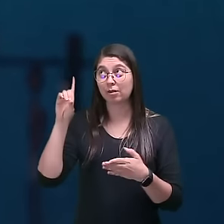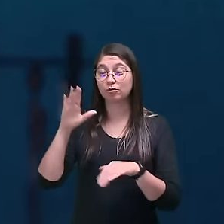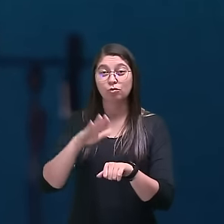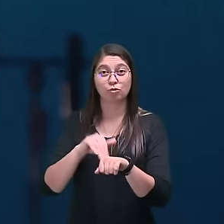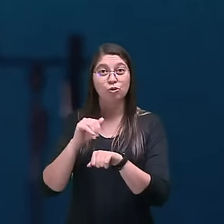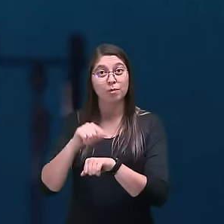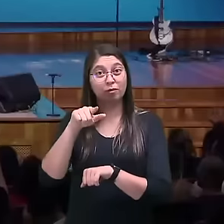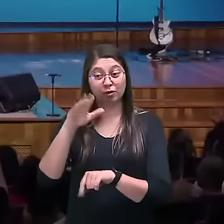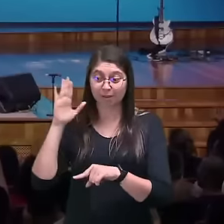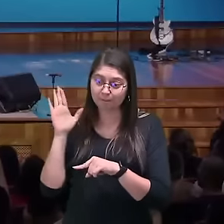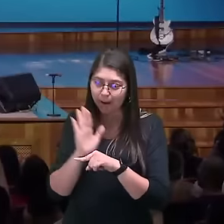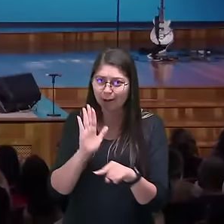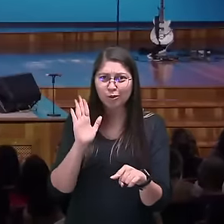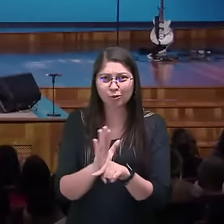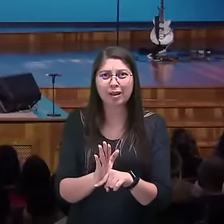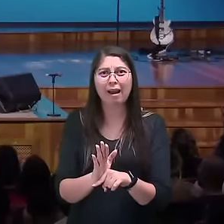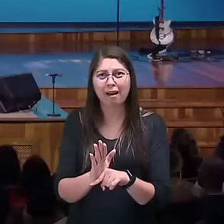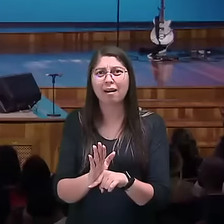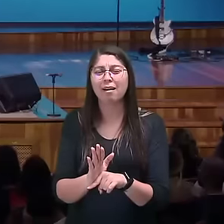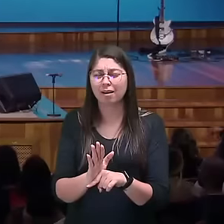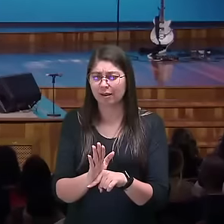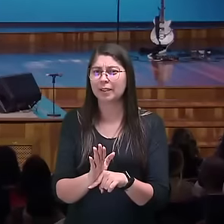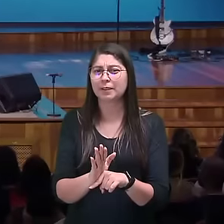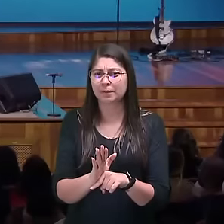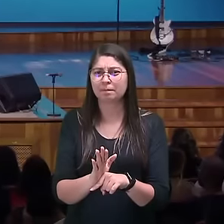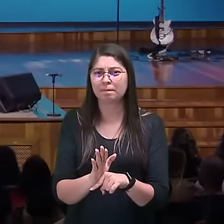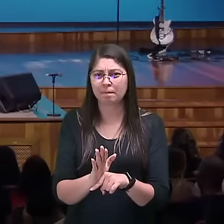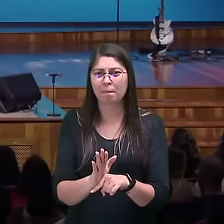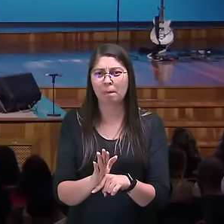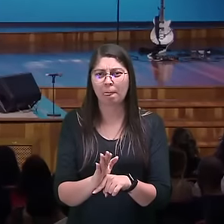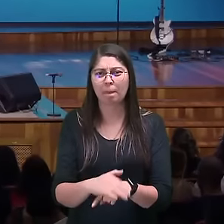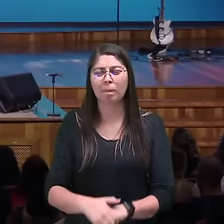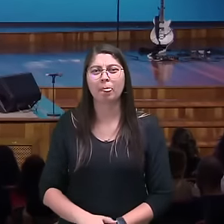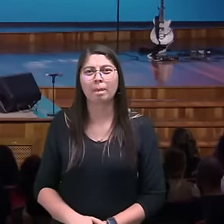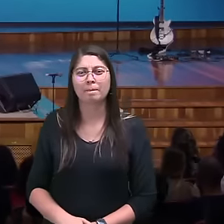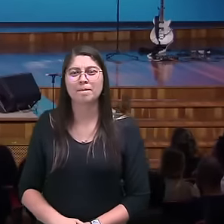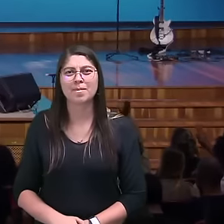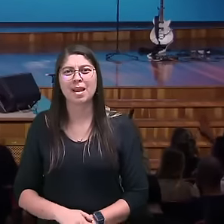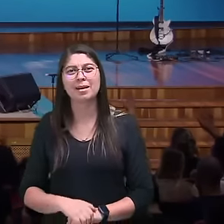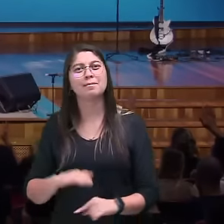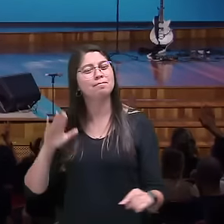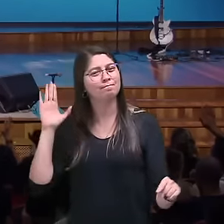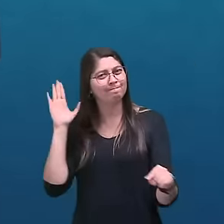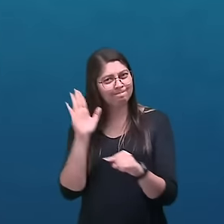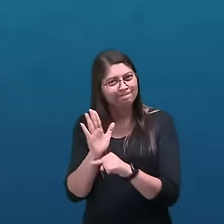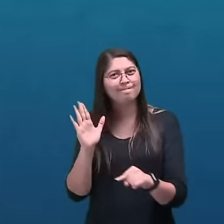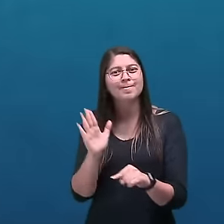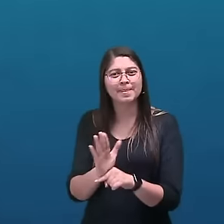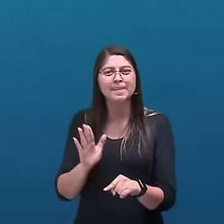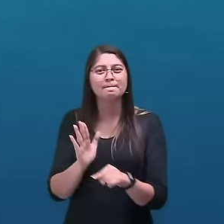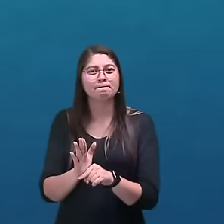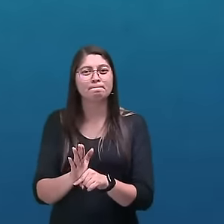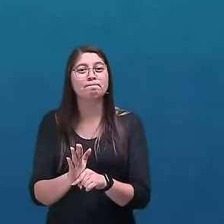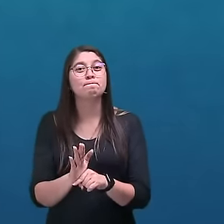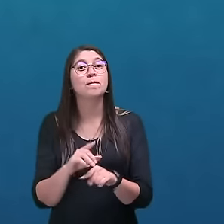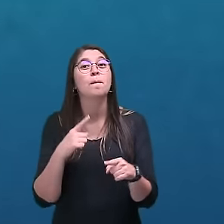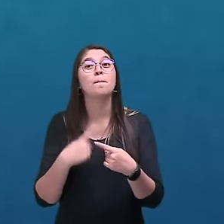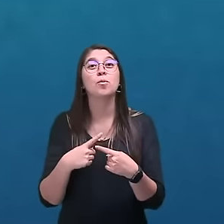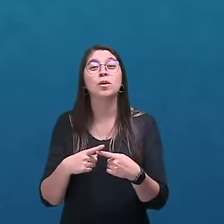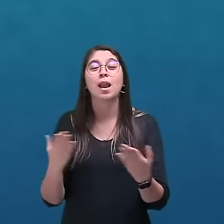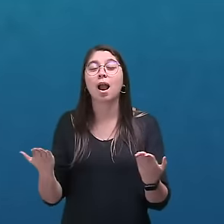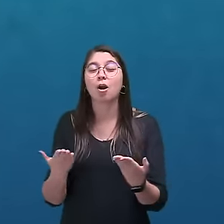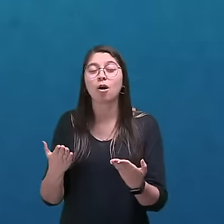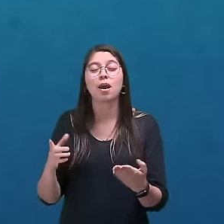tierra. Dios va a levantar una generación de parteiras de azar a nuestra tierra, porque ven el tiempo da